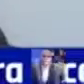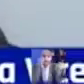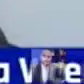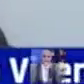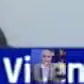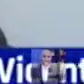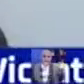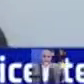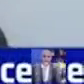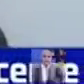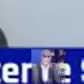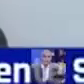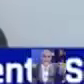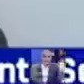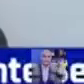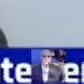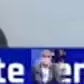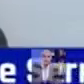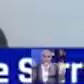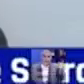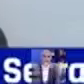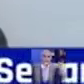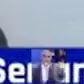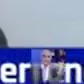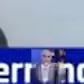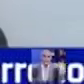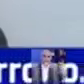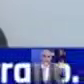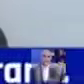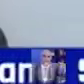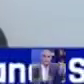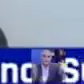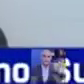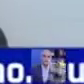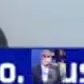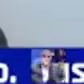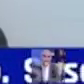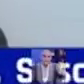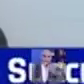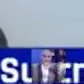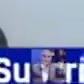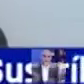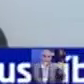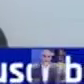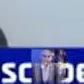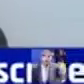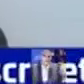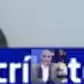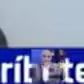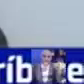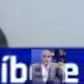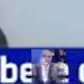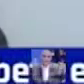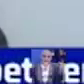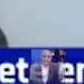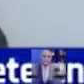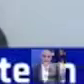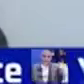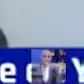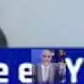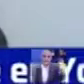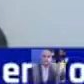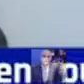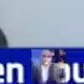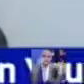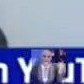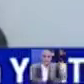importancia pues de las relaciones que esté manteniendo la secretaria de Economía,